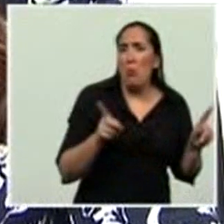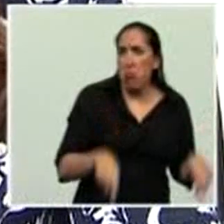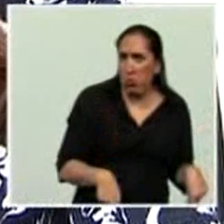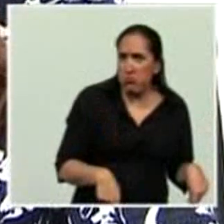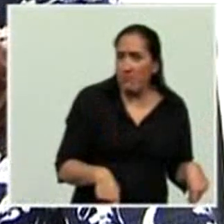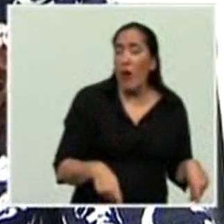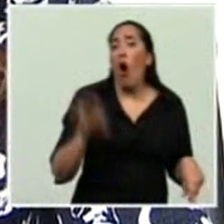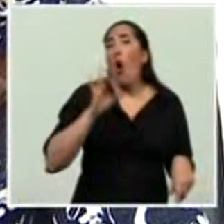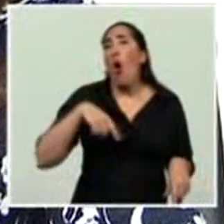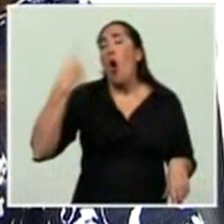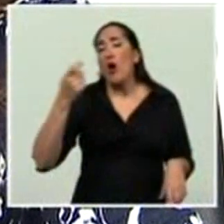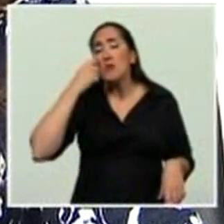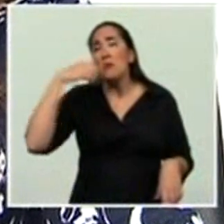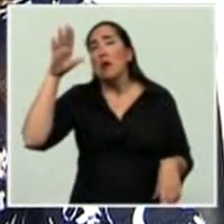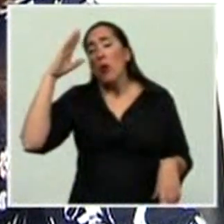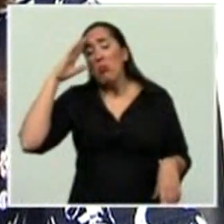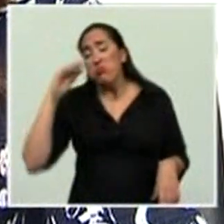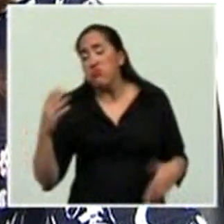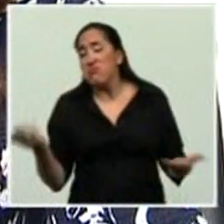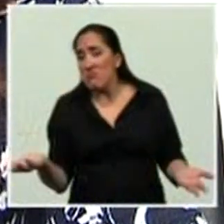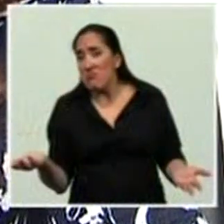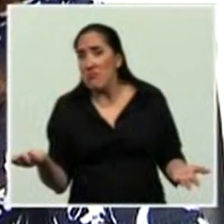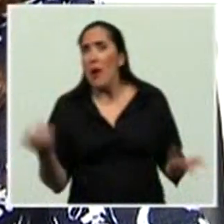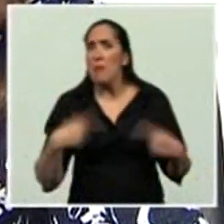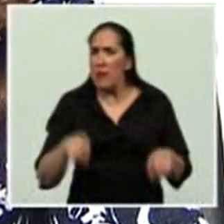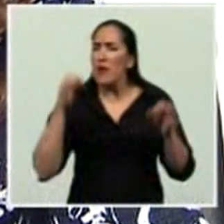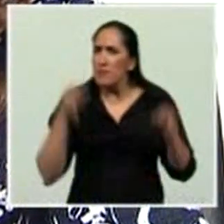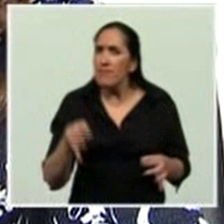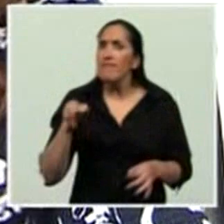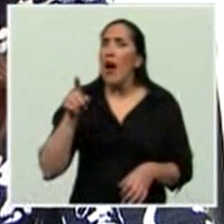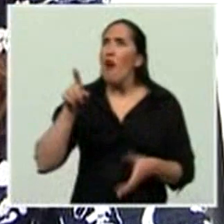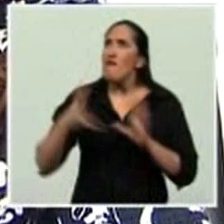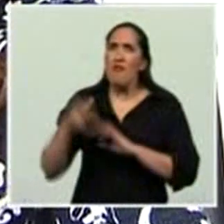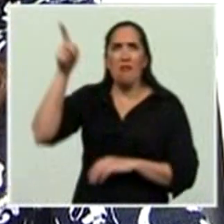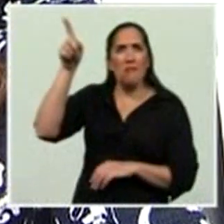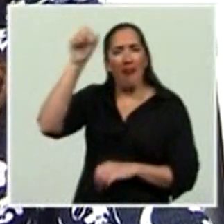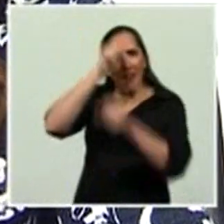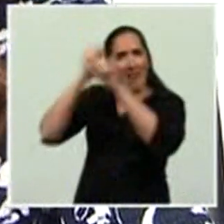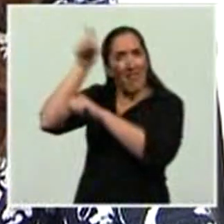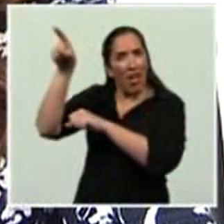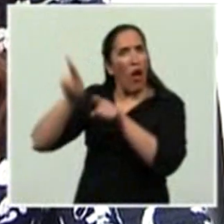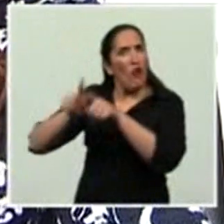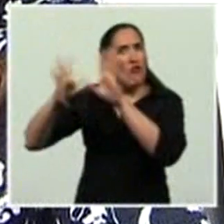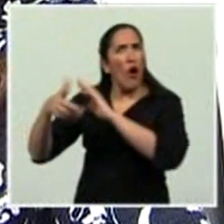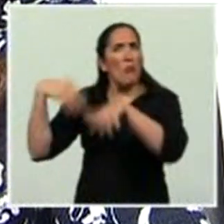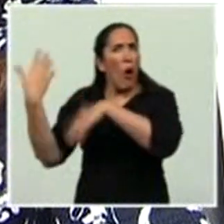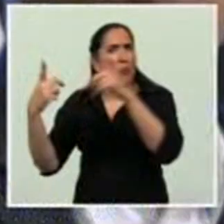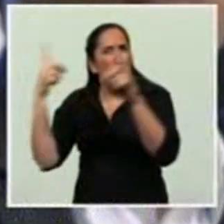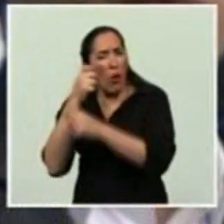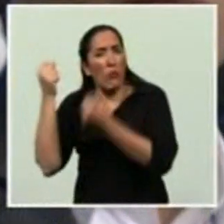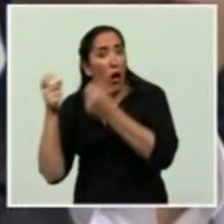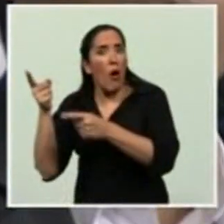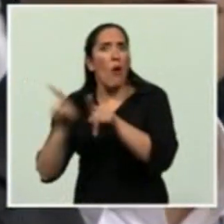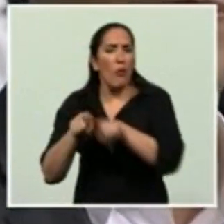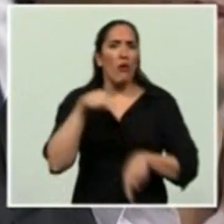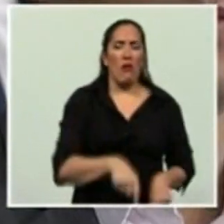como ya están muy grandes se olvidan pero la verdad que lo que está viviendo el pueblo griego hoy es exactamente lo que vivimos los argentinos